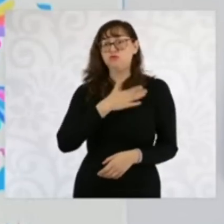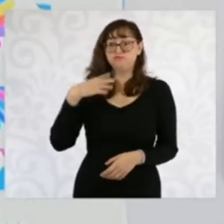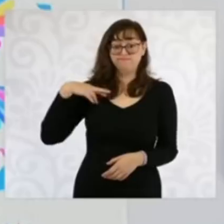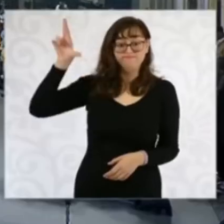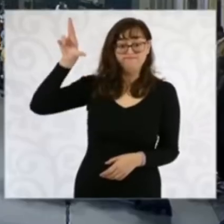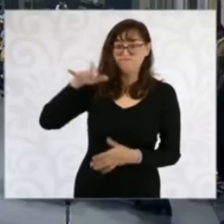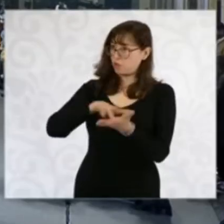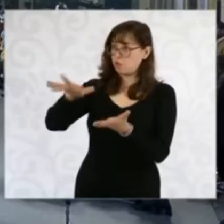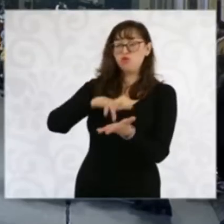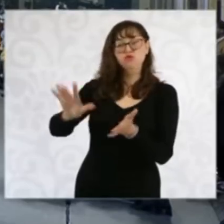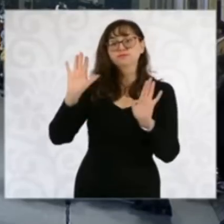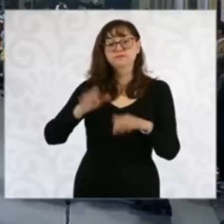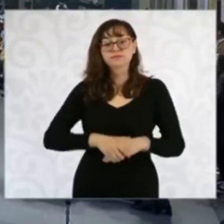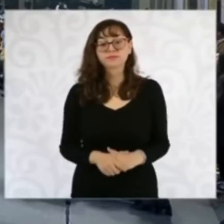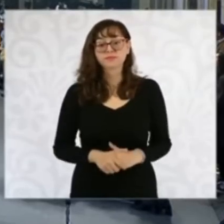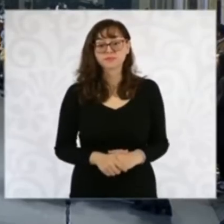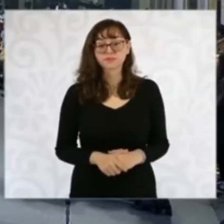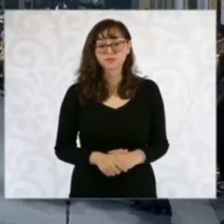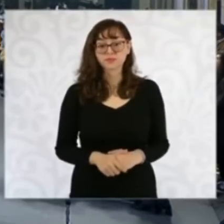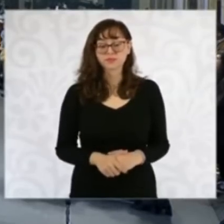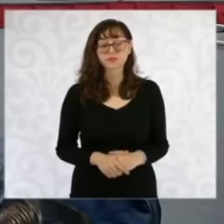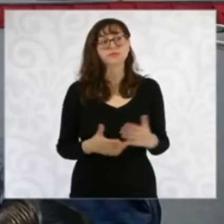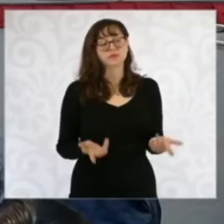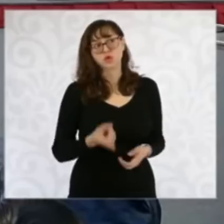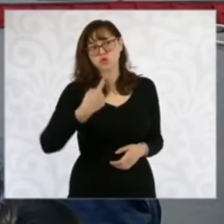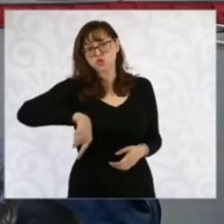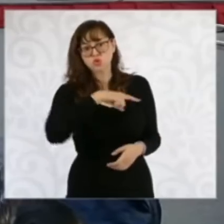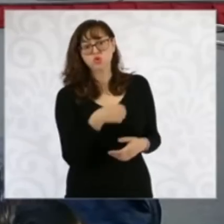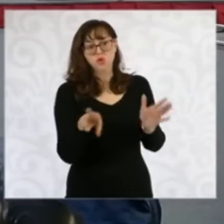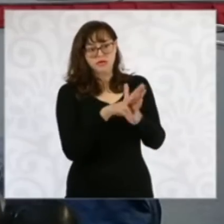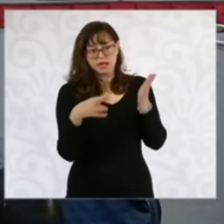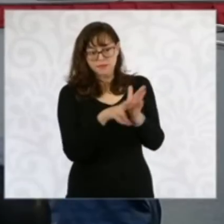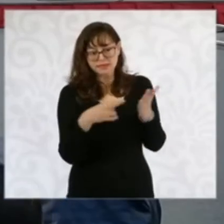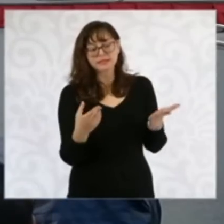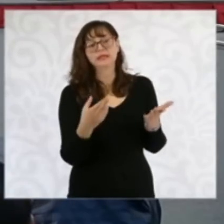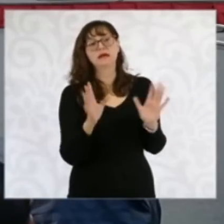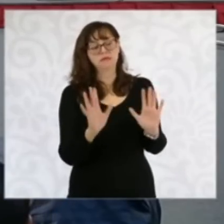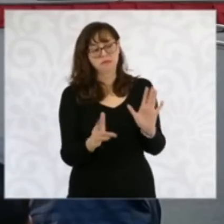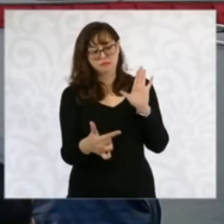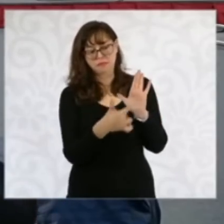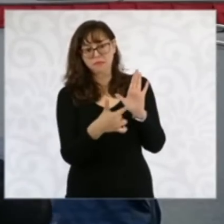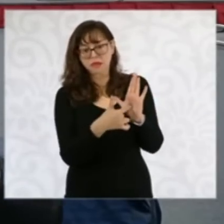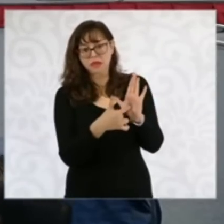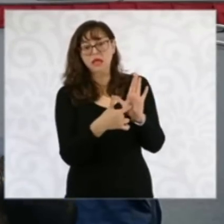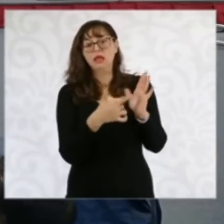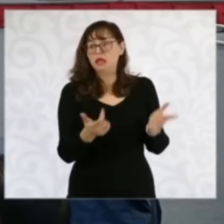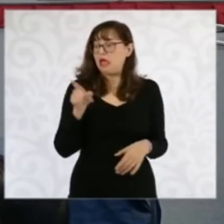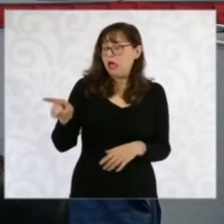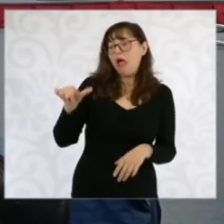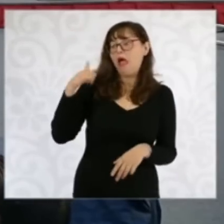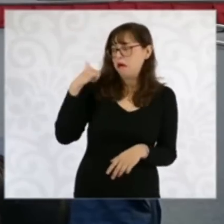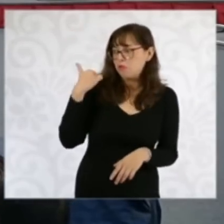solidaridad. Solo para agregar que nosotros en la revista digital impresa llevamos su fuerte presencia y labor en el caso de